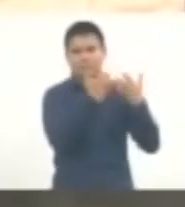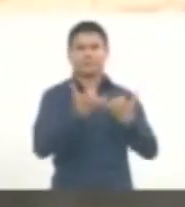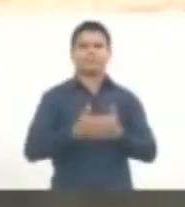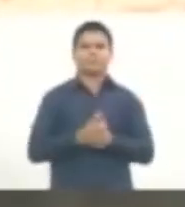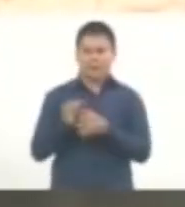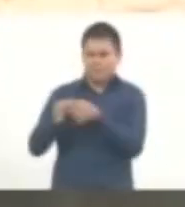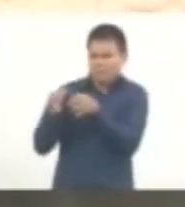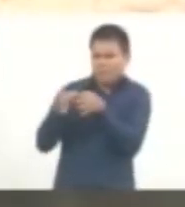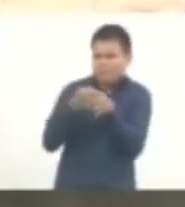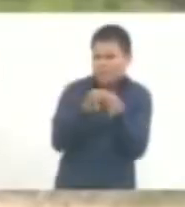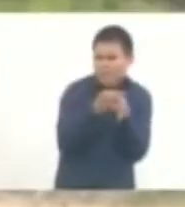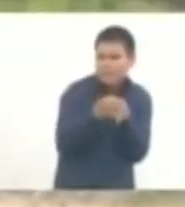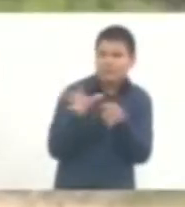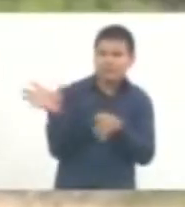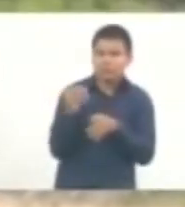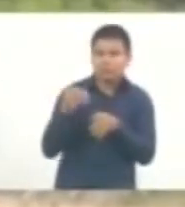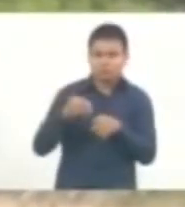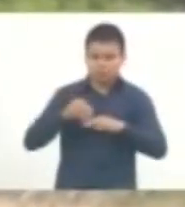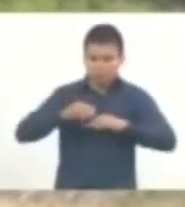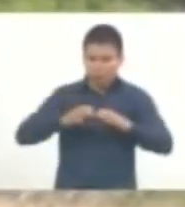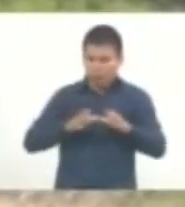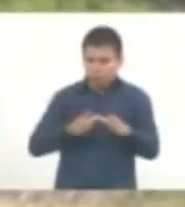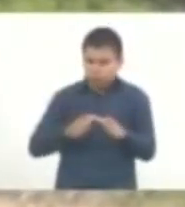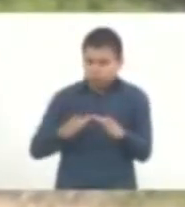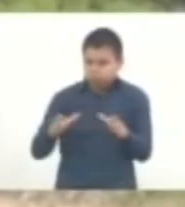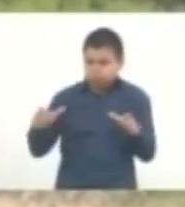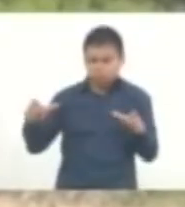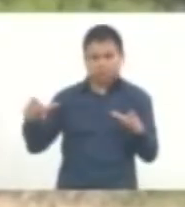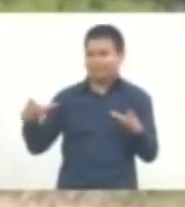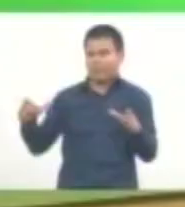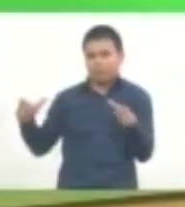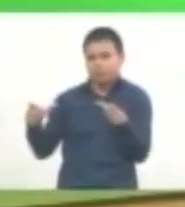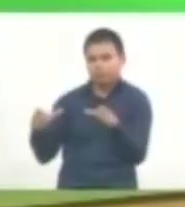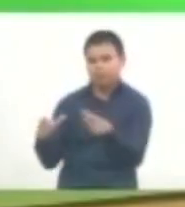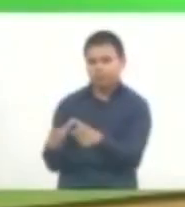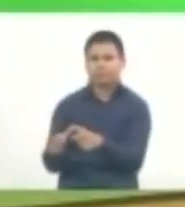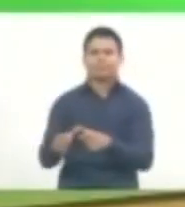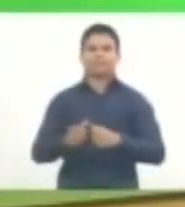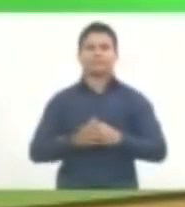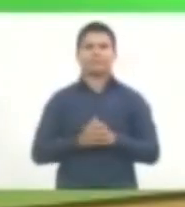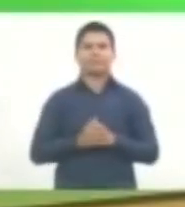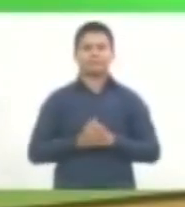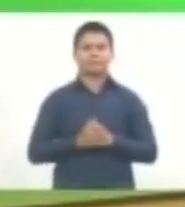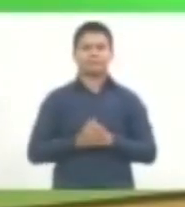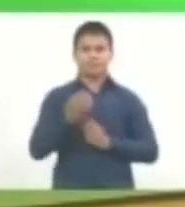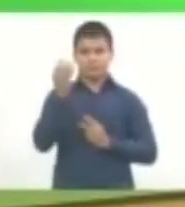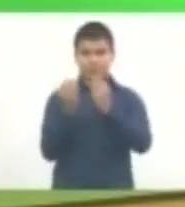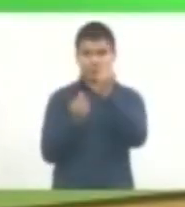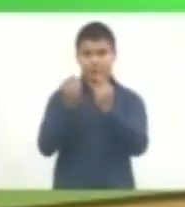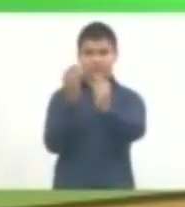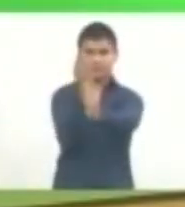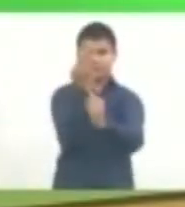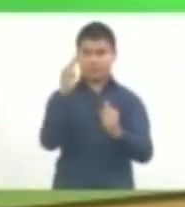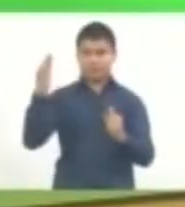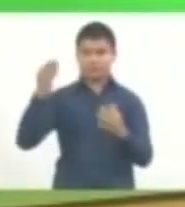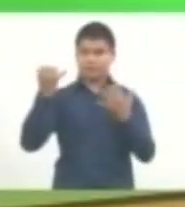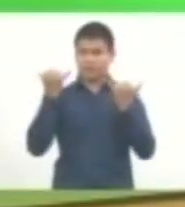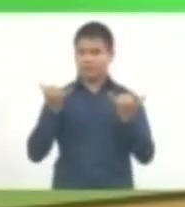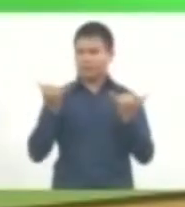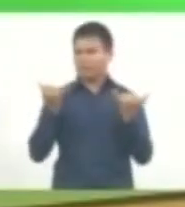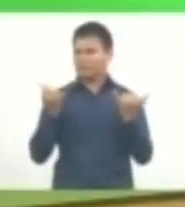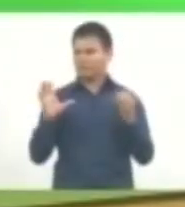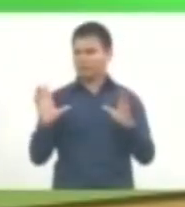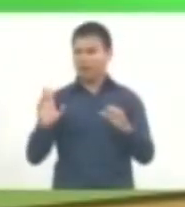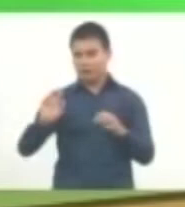y Tuchín, donde los estancos de agua comenzaron a evaporarse. La economía barranquillera también se mueve al ritmo de la Selección